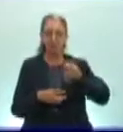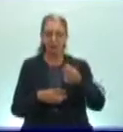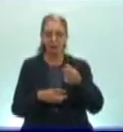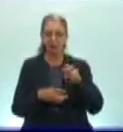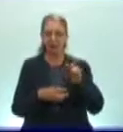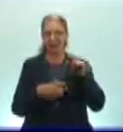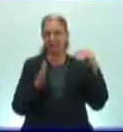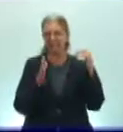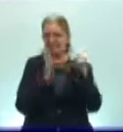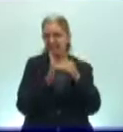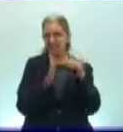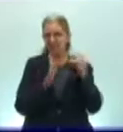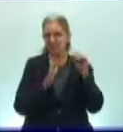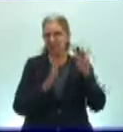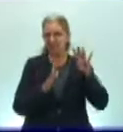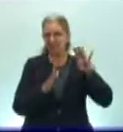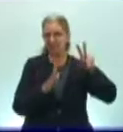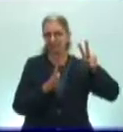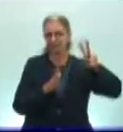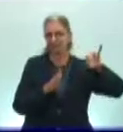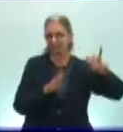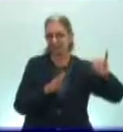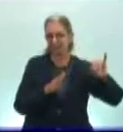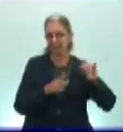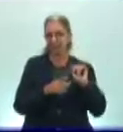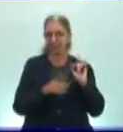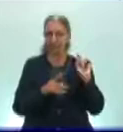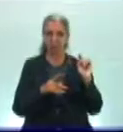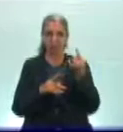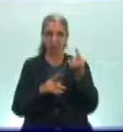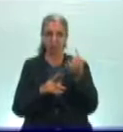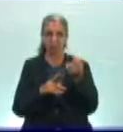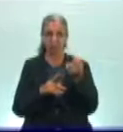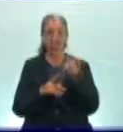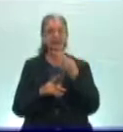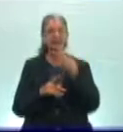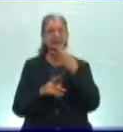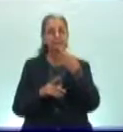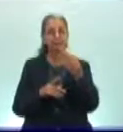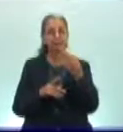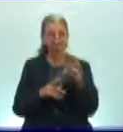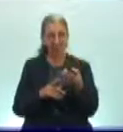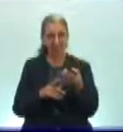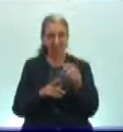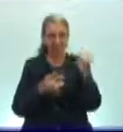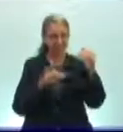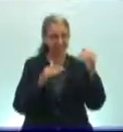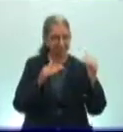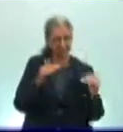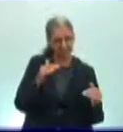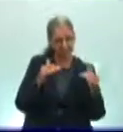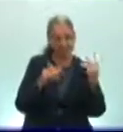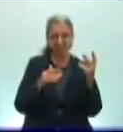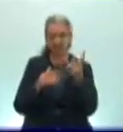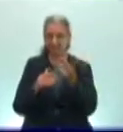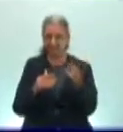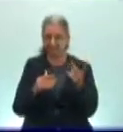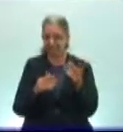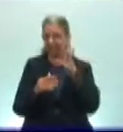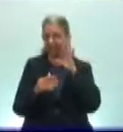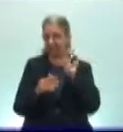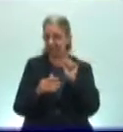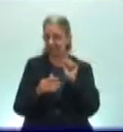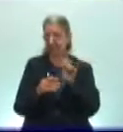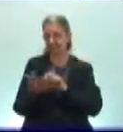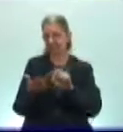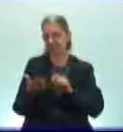3,1426. Anota en tu libreta solo el cociente y el valor que se obtiene.